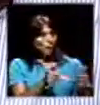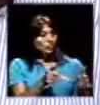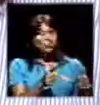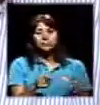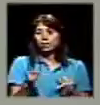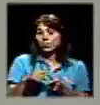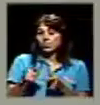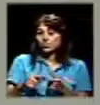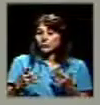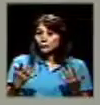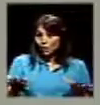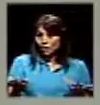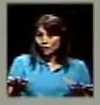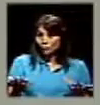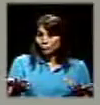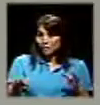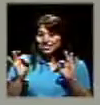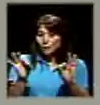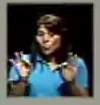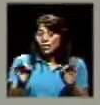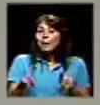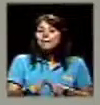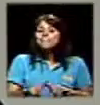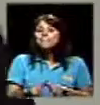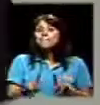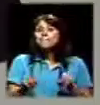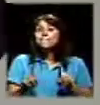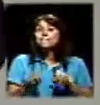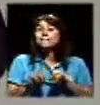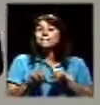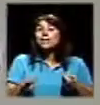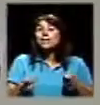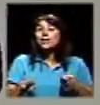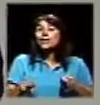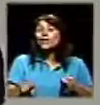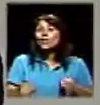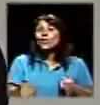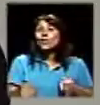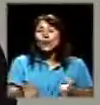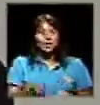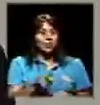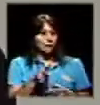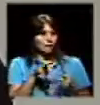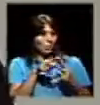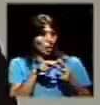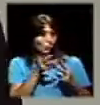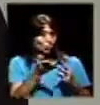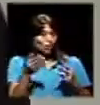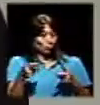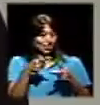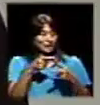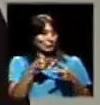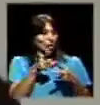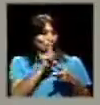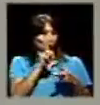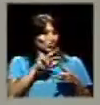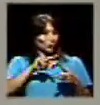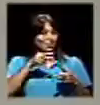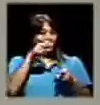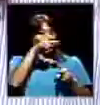bueno, está muy bien, pero... Y las dos cosas, una no es 100, exacto, pero tampoco es